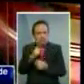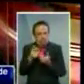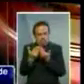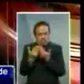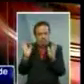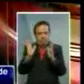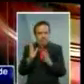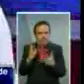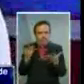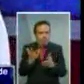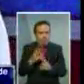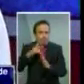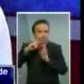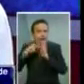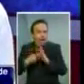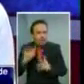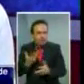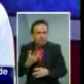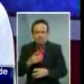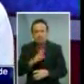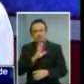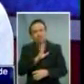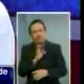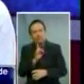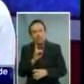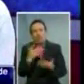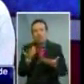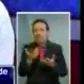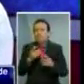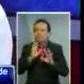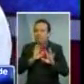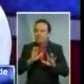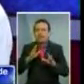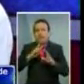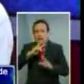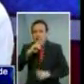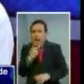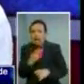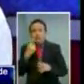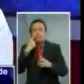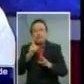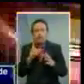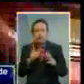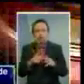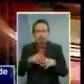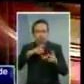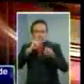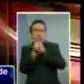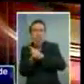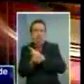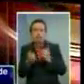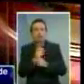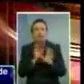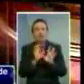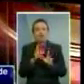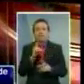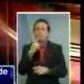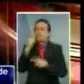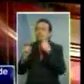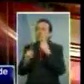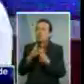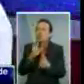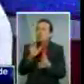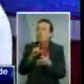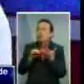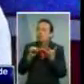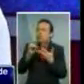entonces. No tanto. Yo creo que este es un espacio que es natural, que se debe llenar por la derecha. ¿Pero de cuántas personas podemos estar hablando? Yo no